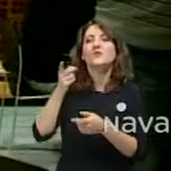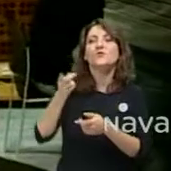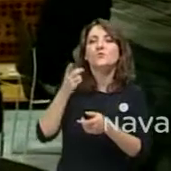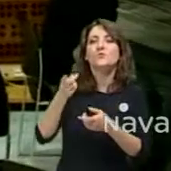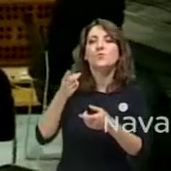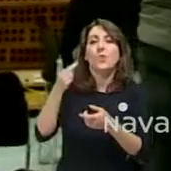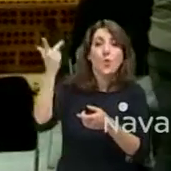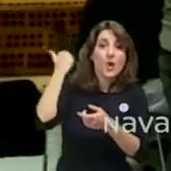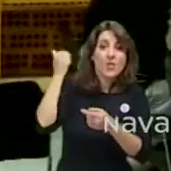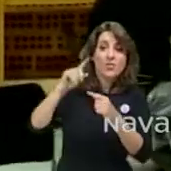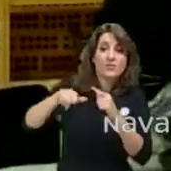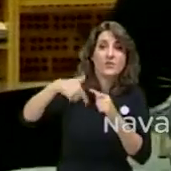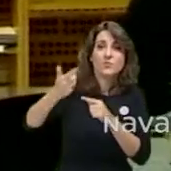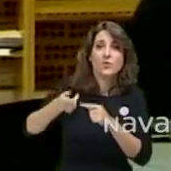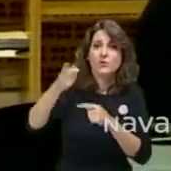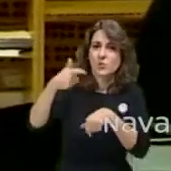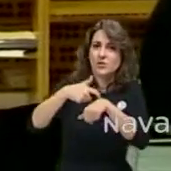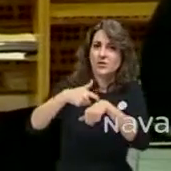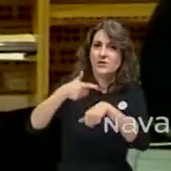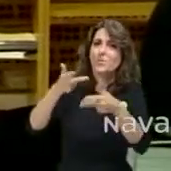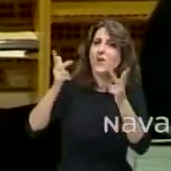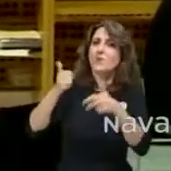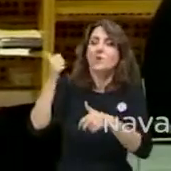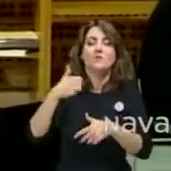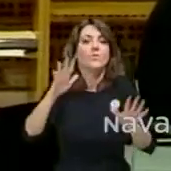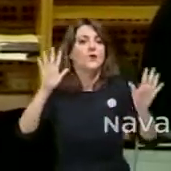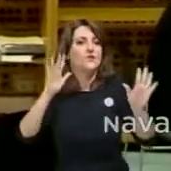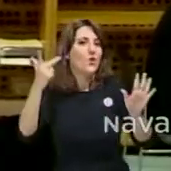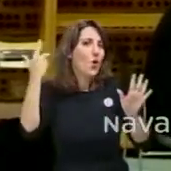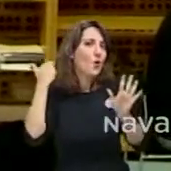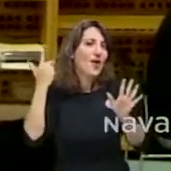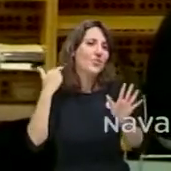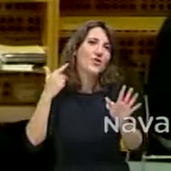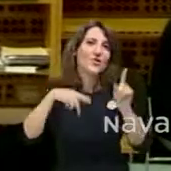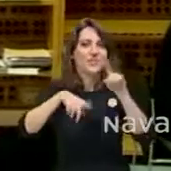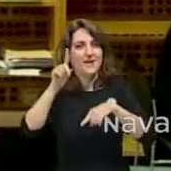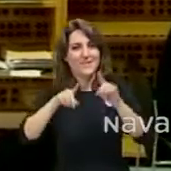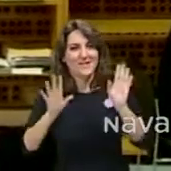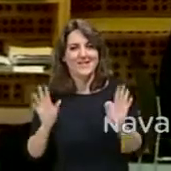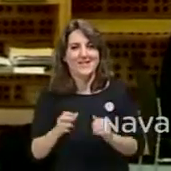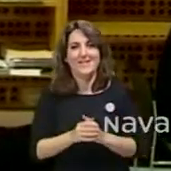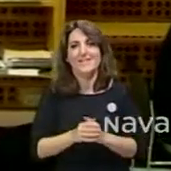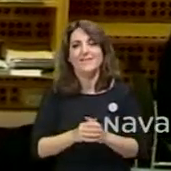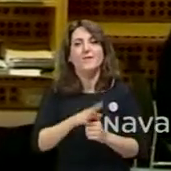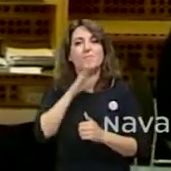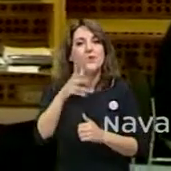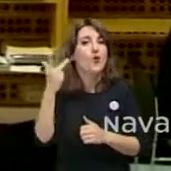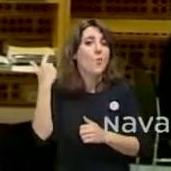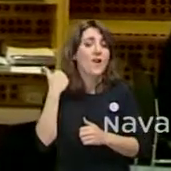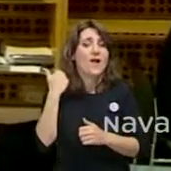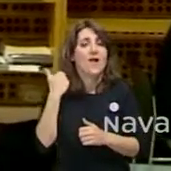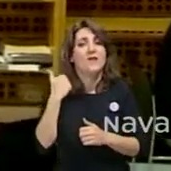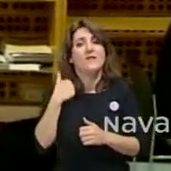jubilación todavía uno tiene más tiempo, ¿no? Bueno, eso de la jubilación es una cosa muy correlativa, porque jubilar